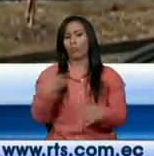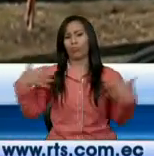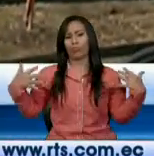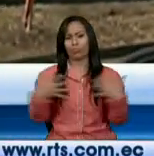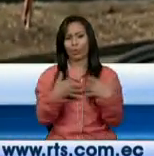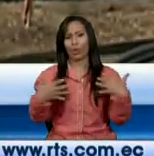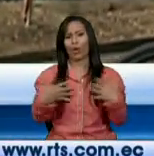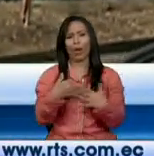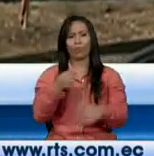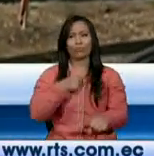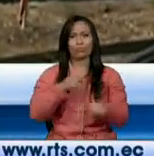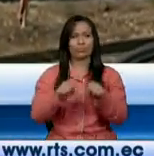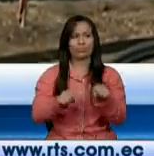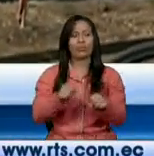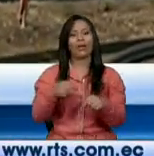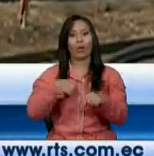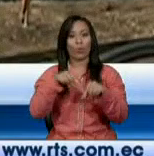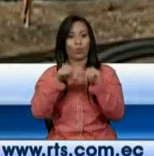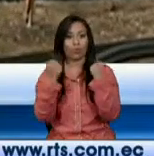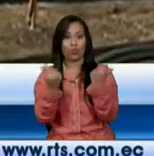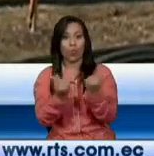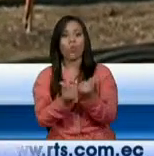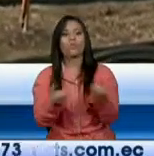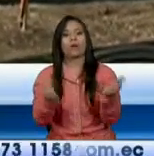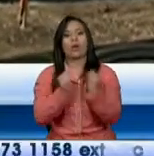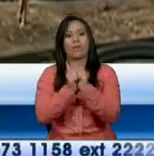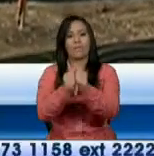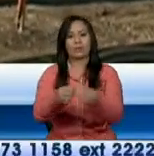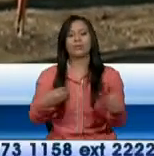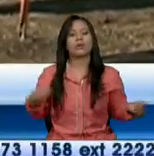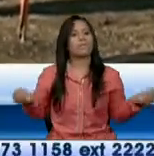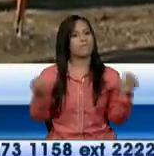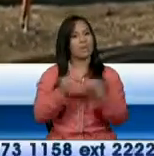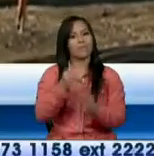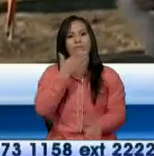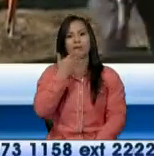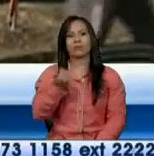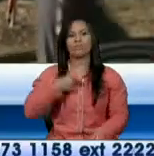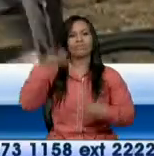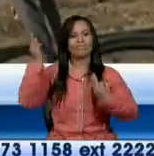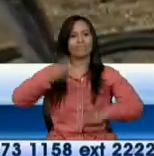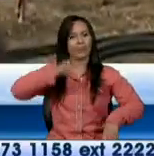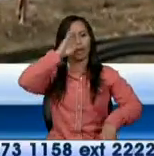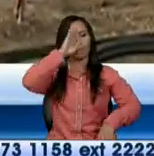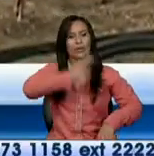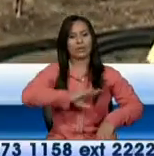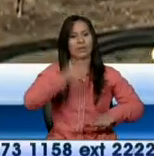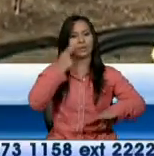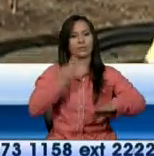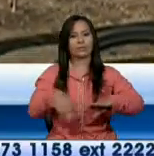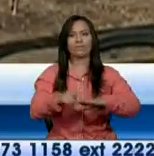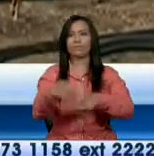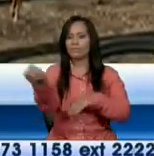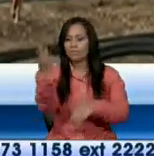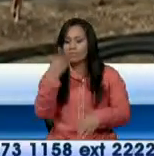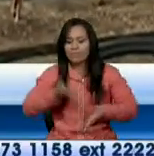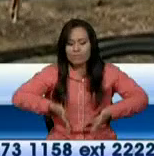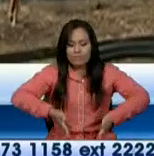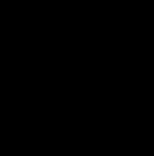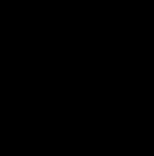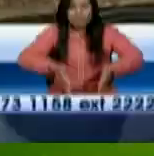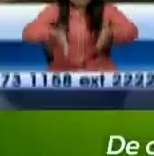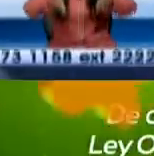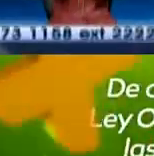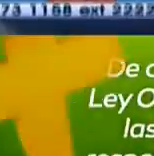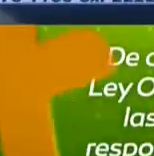iniciativa, y cuando uno sale en grupo y más aún acompañados con efectivos policiales, señalizando también la ruta, es